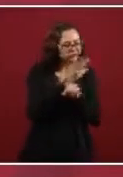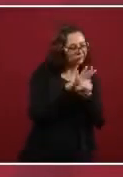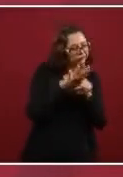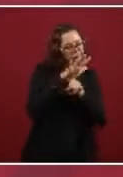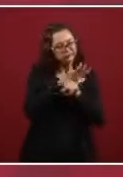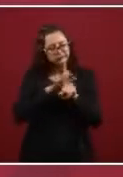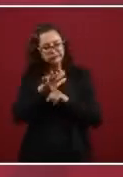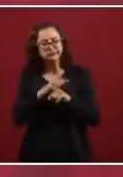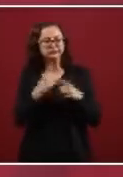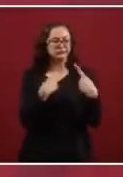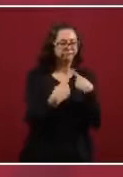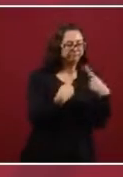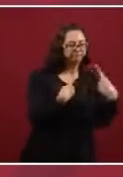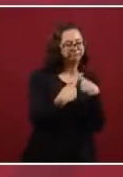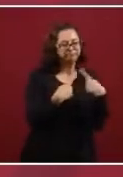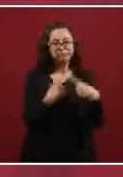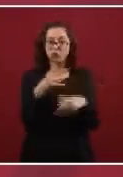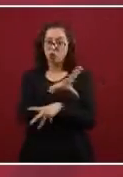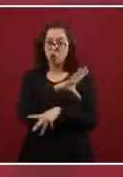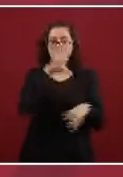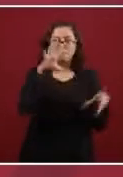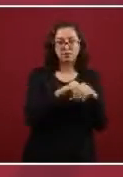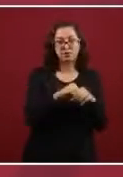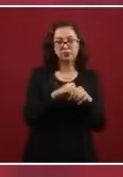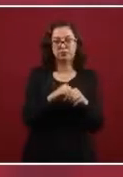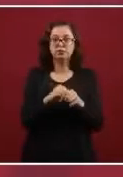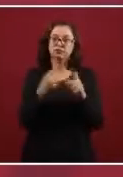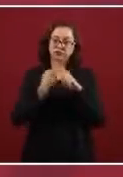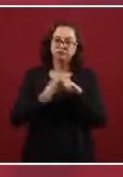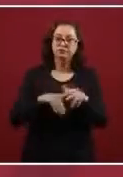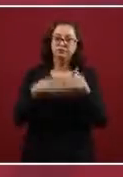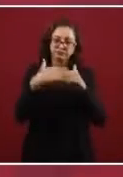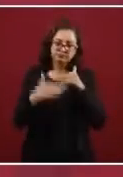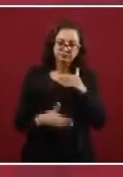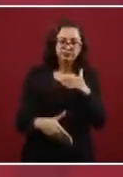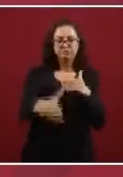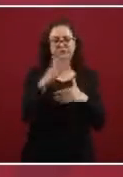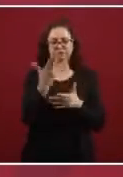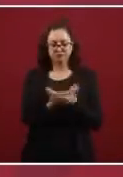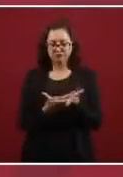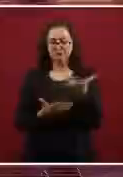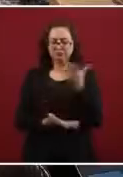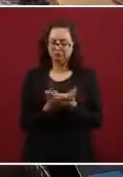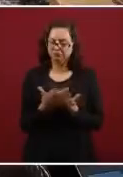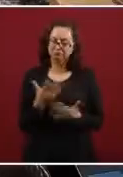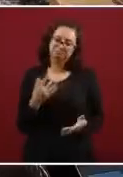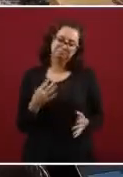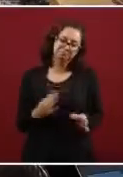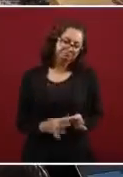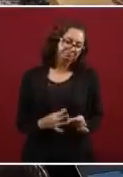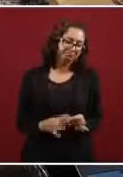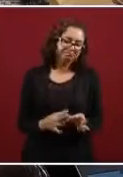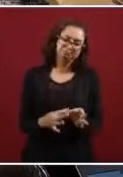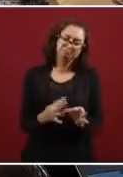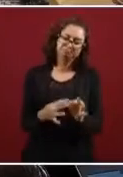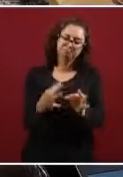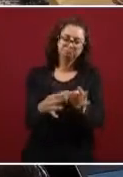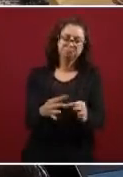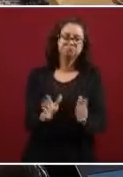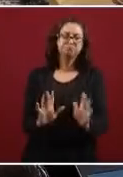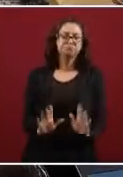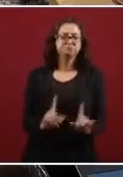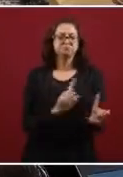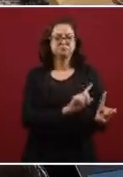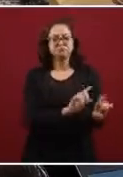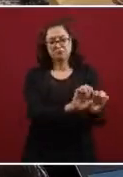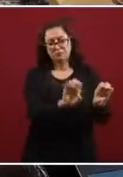sido el marco rector de toda una serie de acciones que hemos llevado distintos miembros de